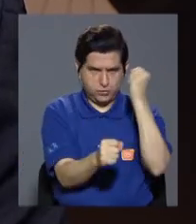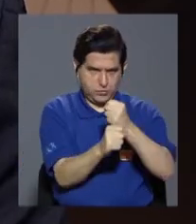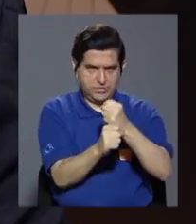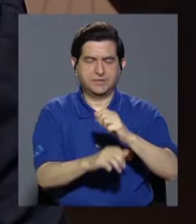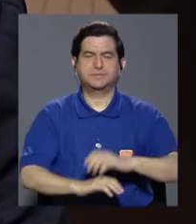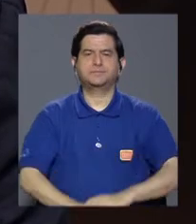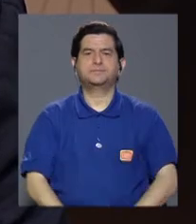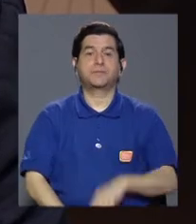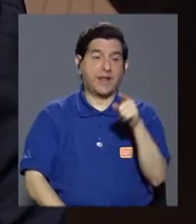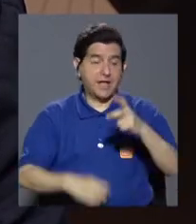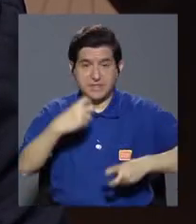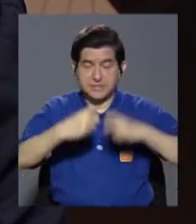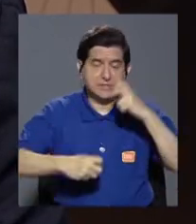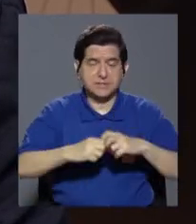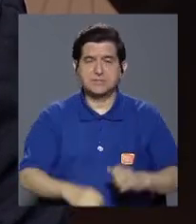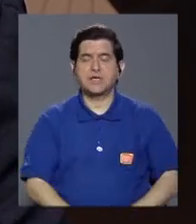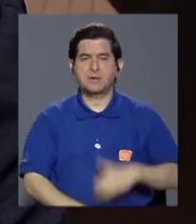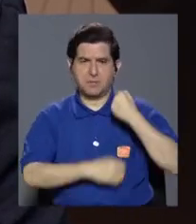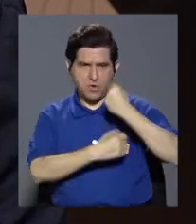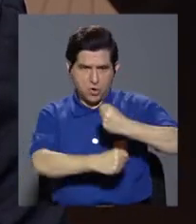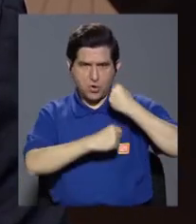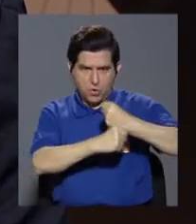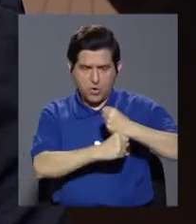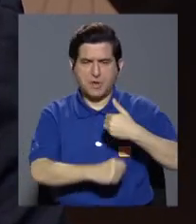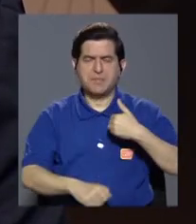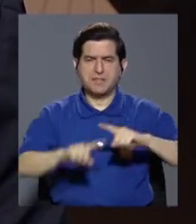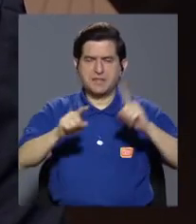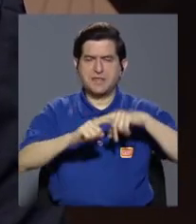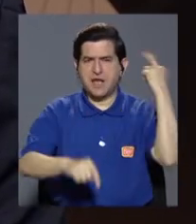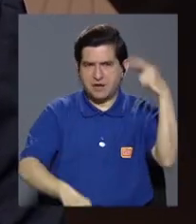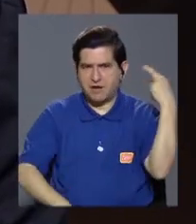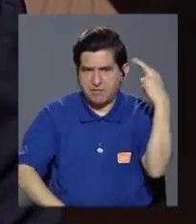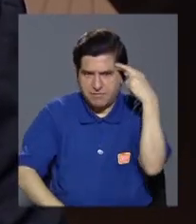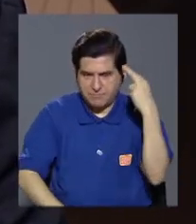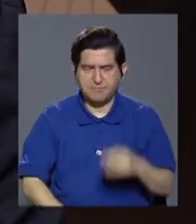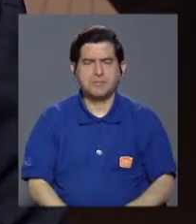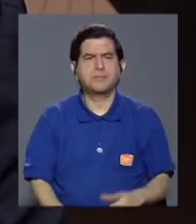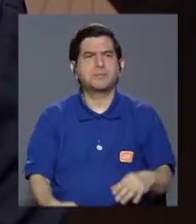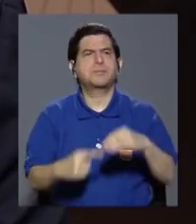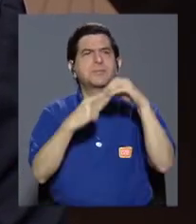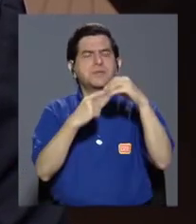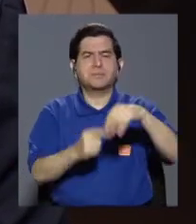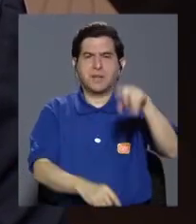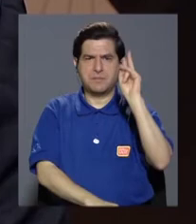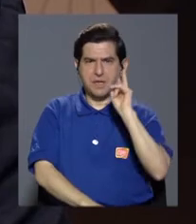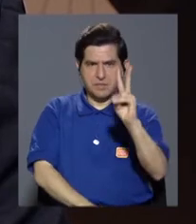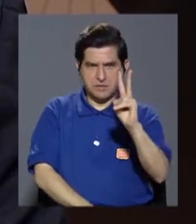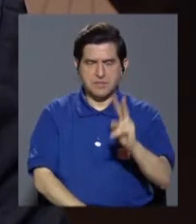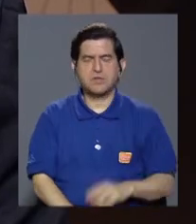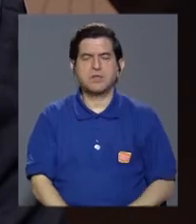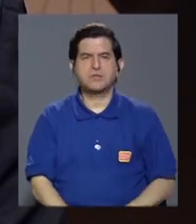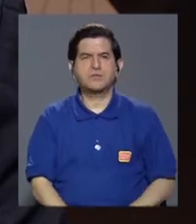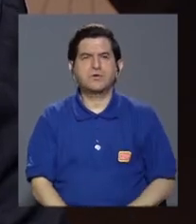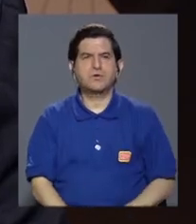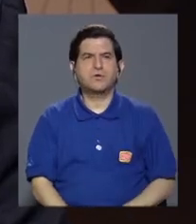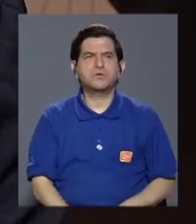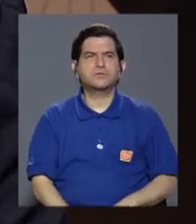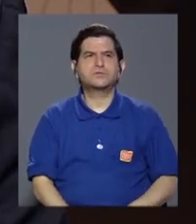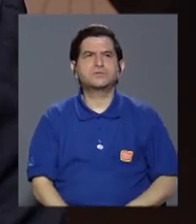años ese conflicto armado que tiene muchas causas tiene fundamentalmente dos versiones